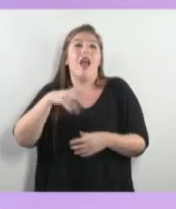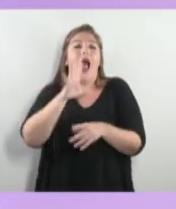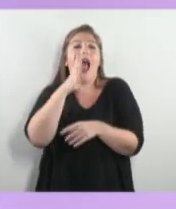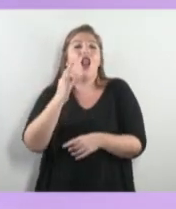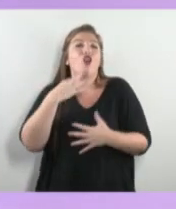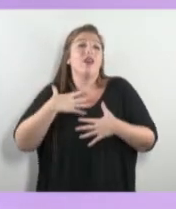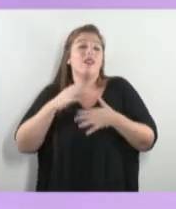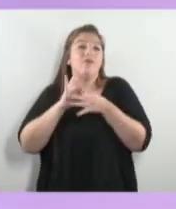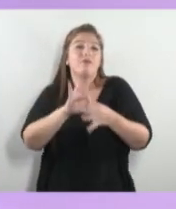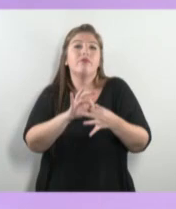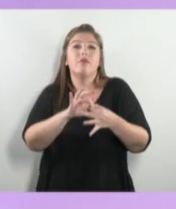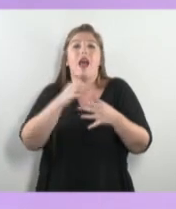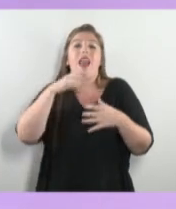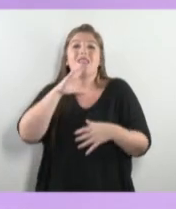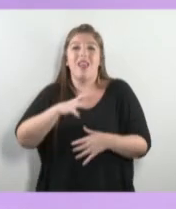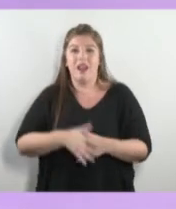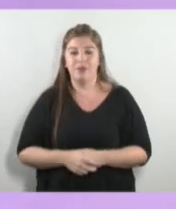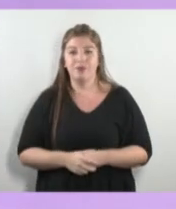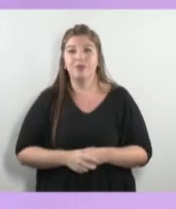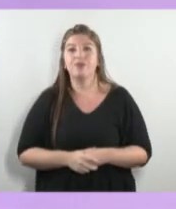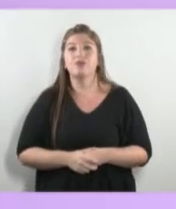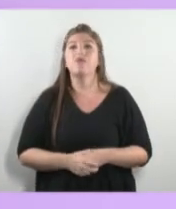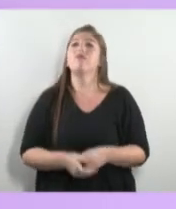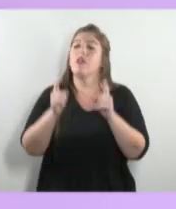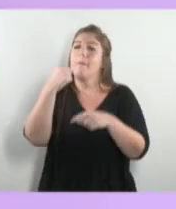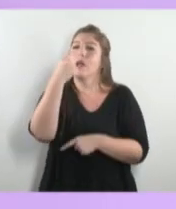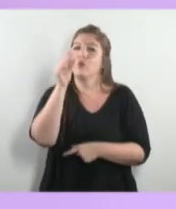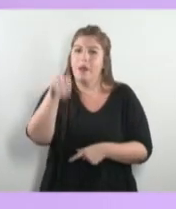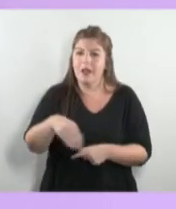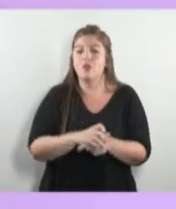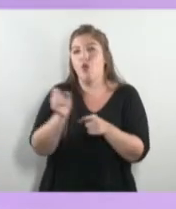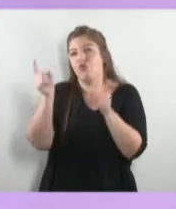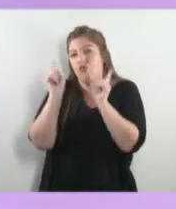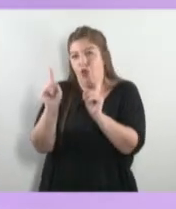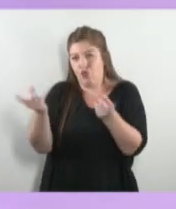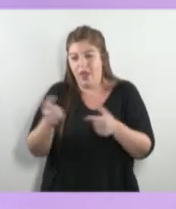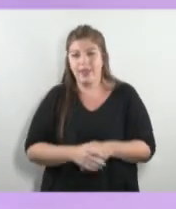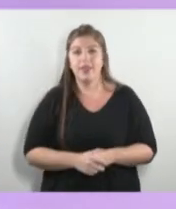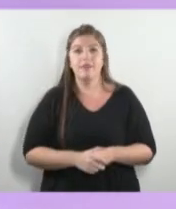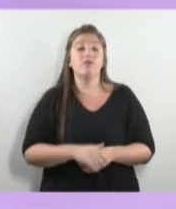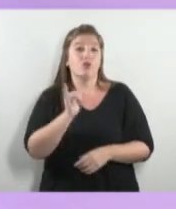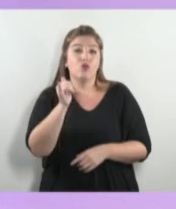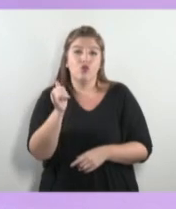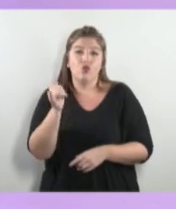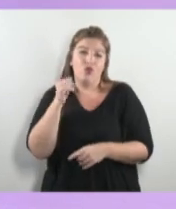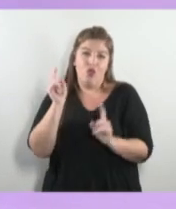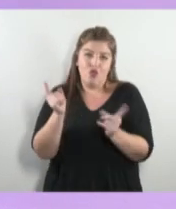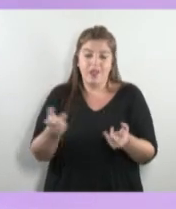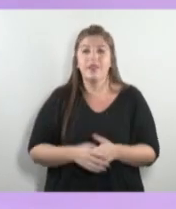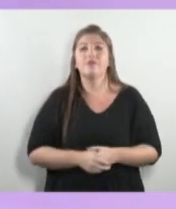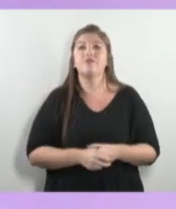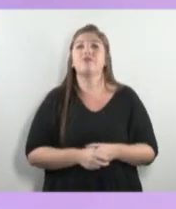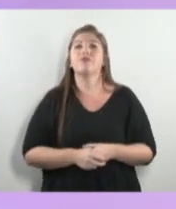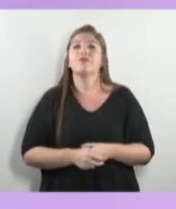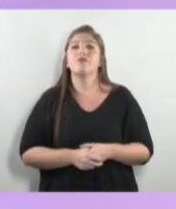una pregunta más. Pedagógicamente, vos que además de... sos sobre todo una docente. Sí, soy docente. Por sobre todo, digo,